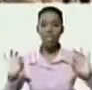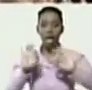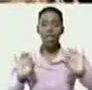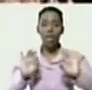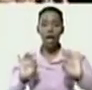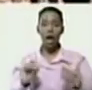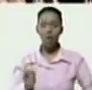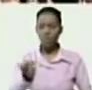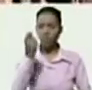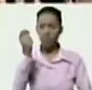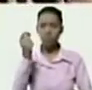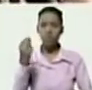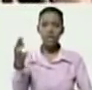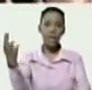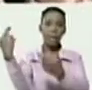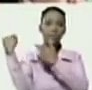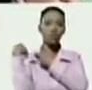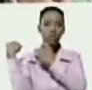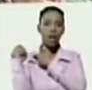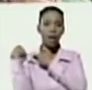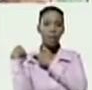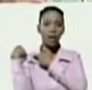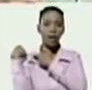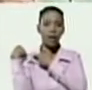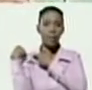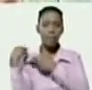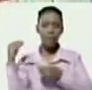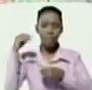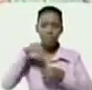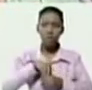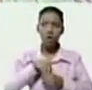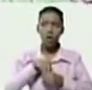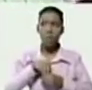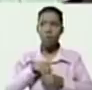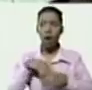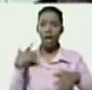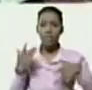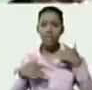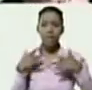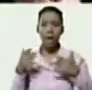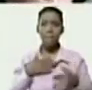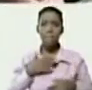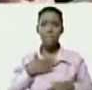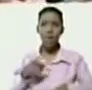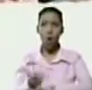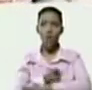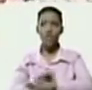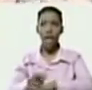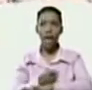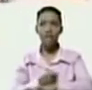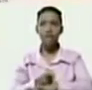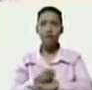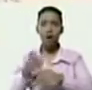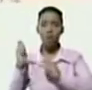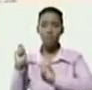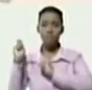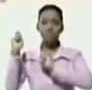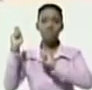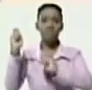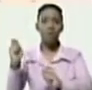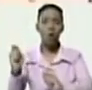Ninguna responsabilidad me cabe por los actos de mi gobierno. Ya le entregaba la